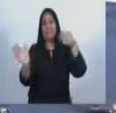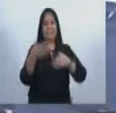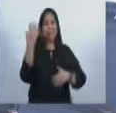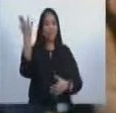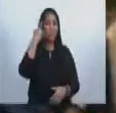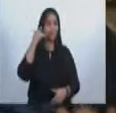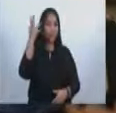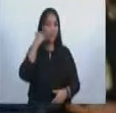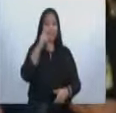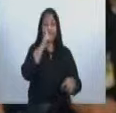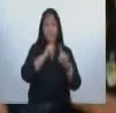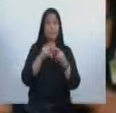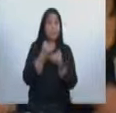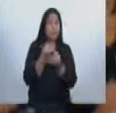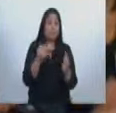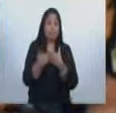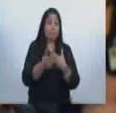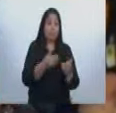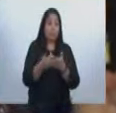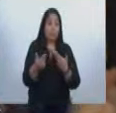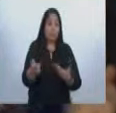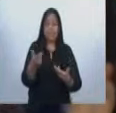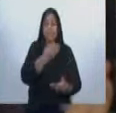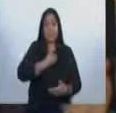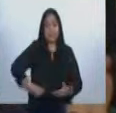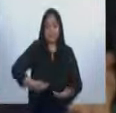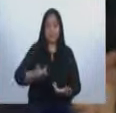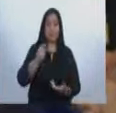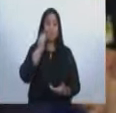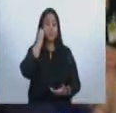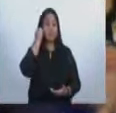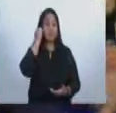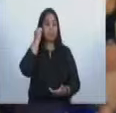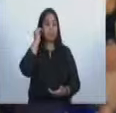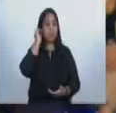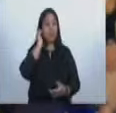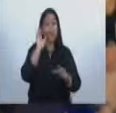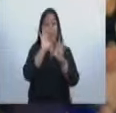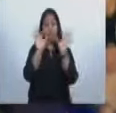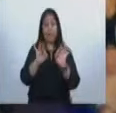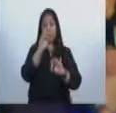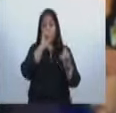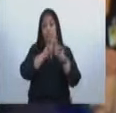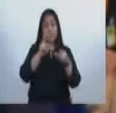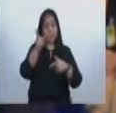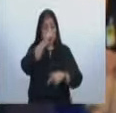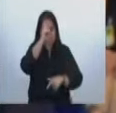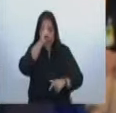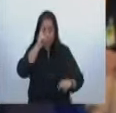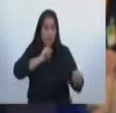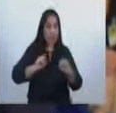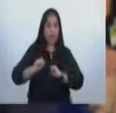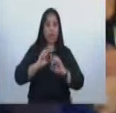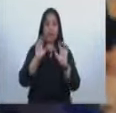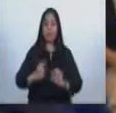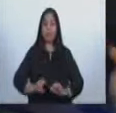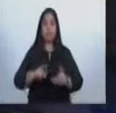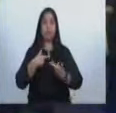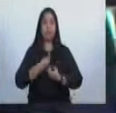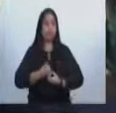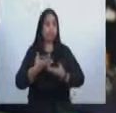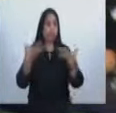días e independientemente de los gobiernos Miren la forma como la gente trabaja la dedicación la